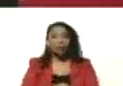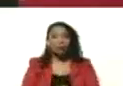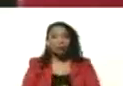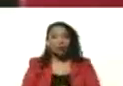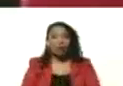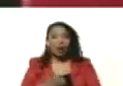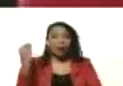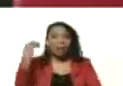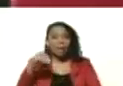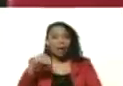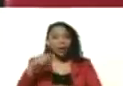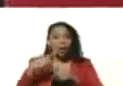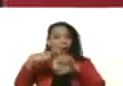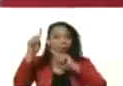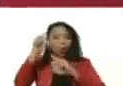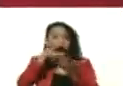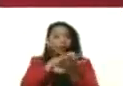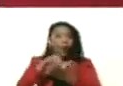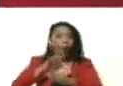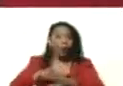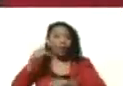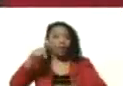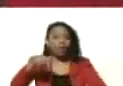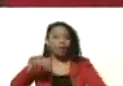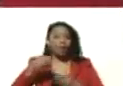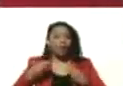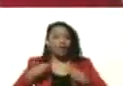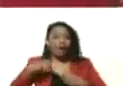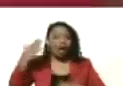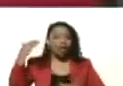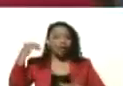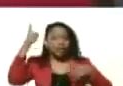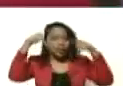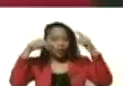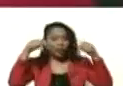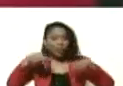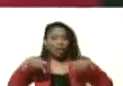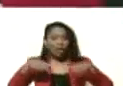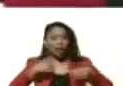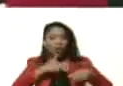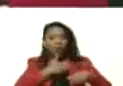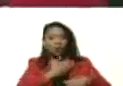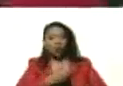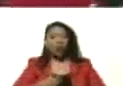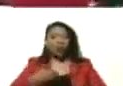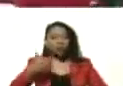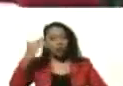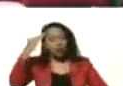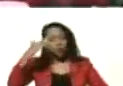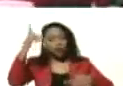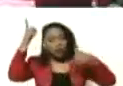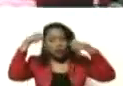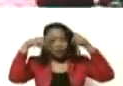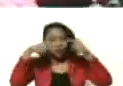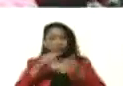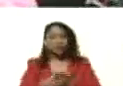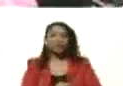Mayor que en otros estados, porque de aquí es Chávez. De aquí es nuestro gigante, de aquí es nuestro